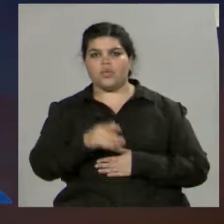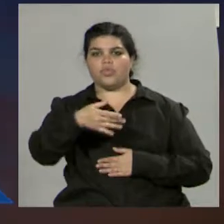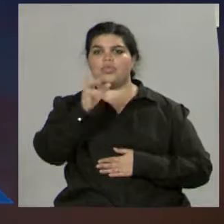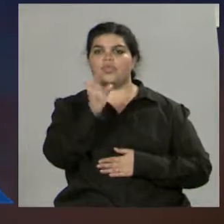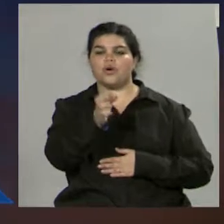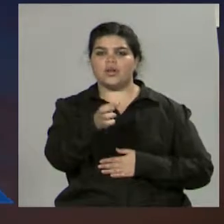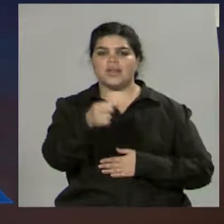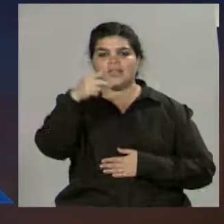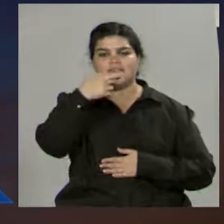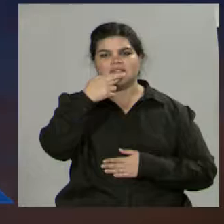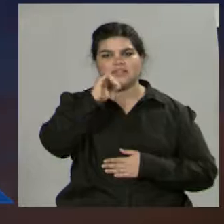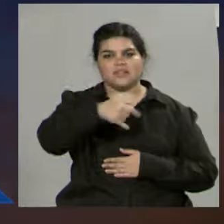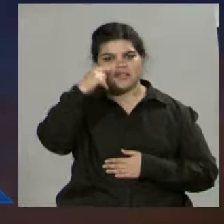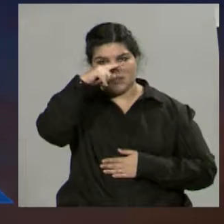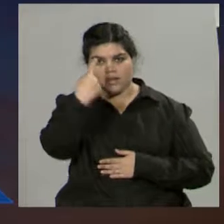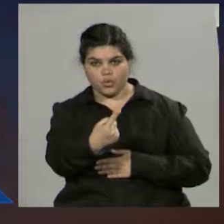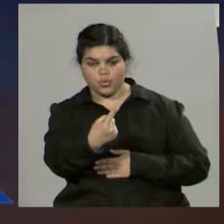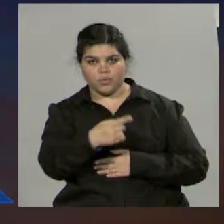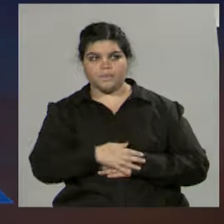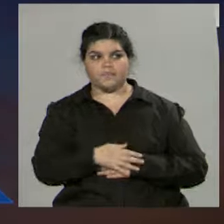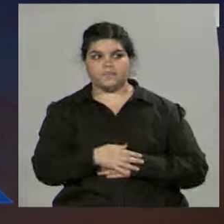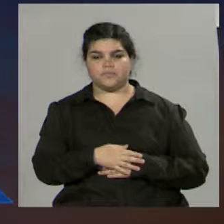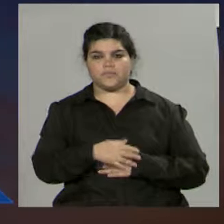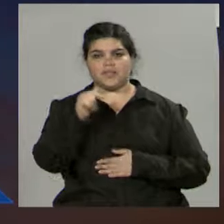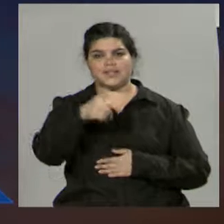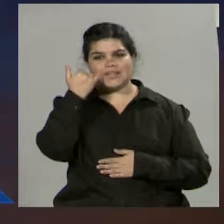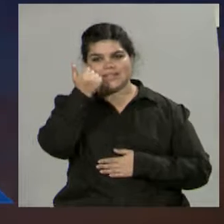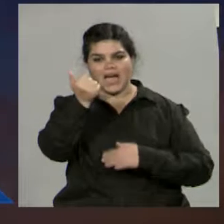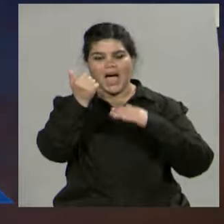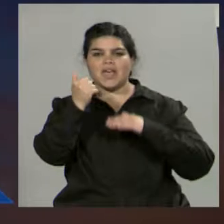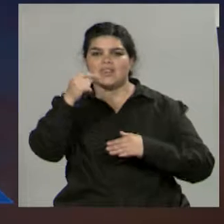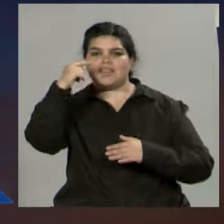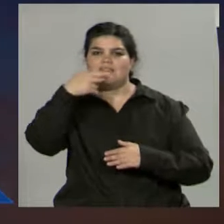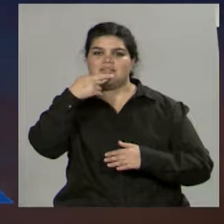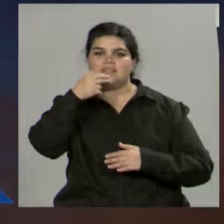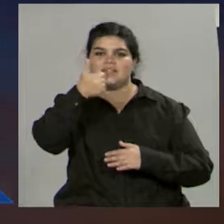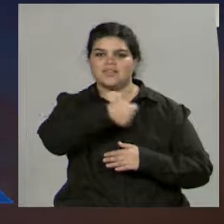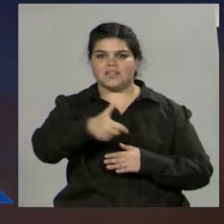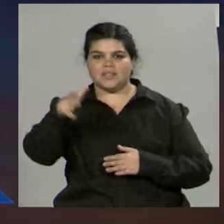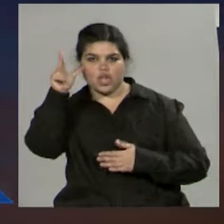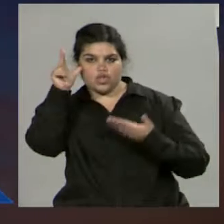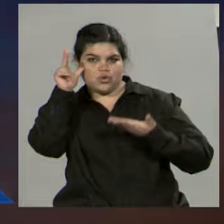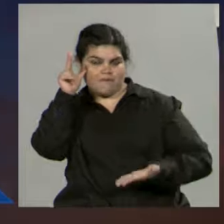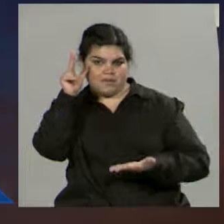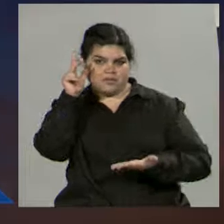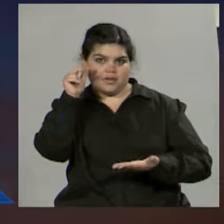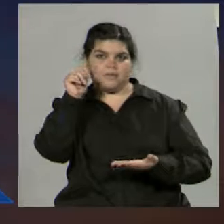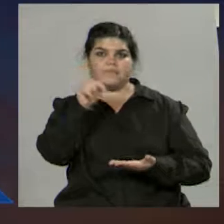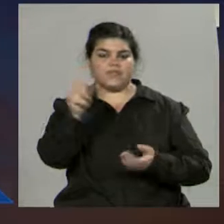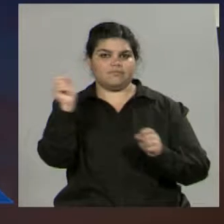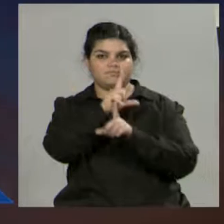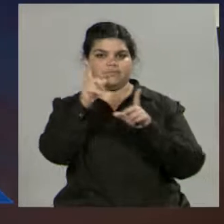los 17.71 tras tocar un piso de 17.68 en el comienzo de la rueda. Es una